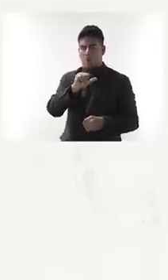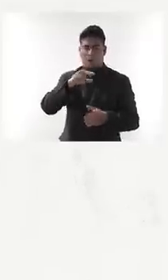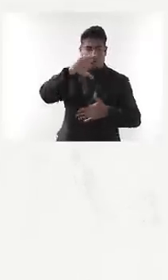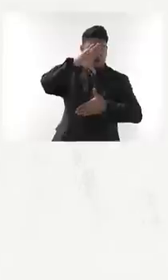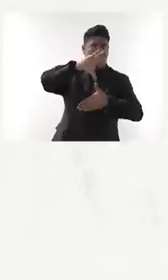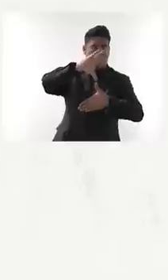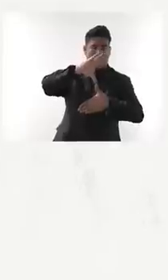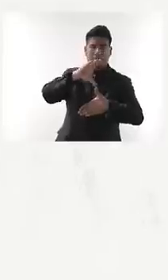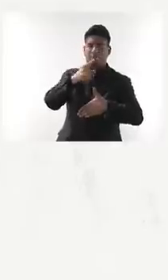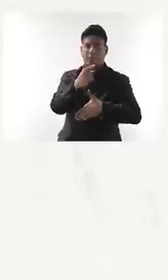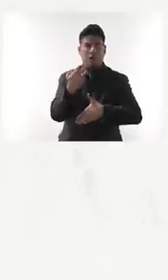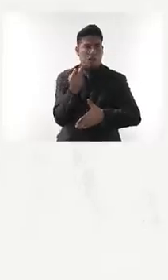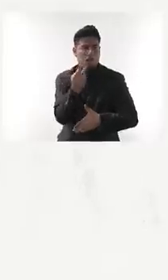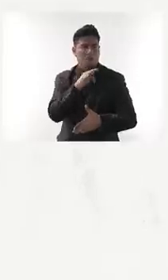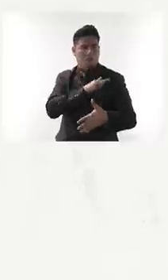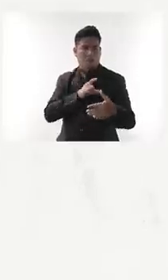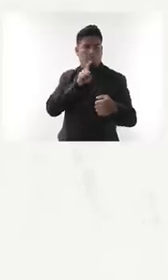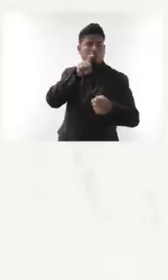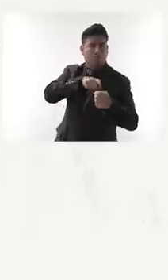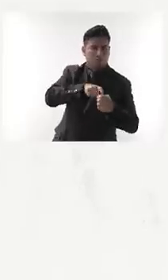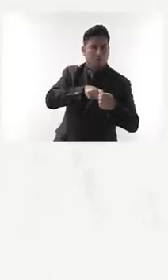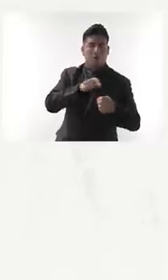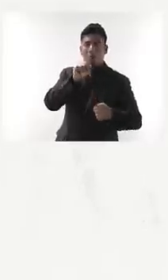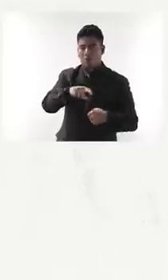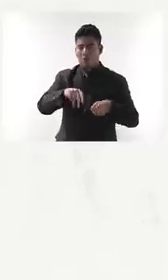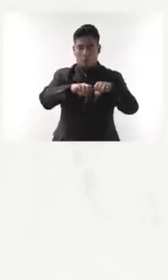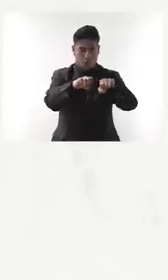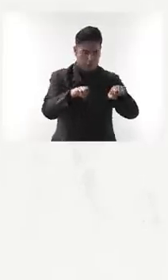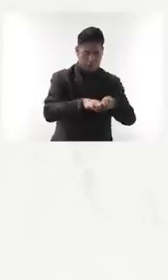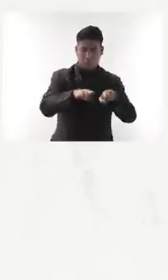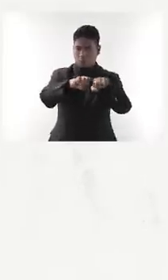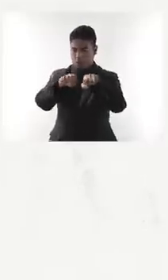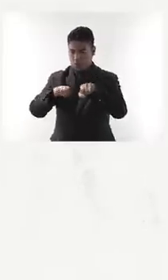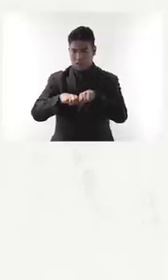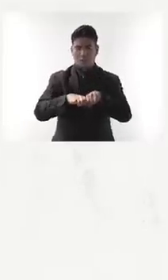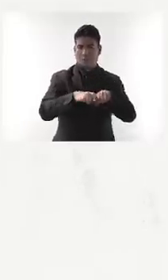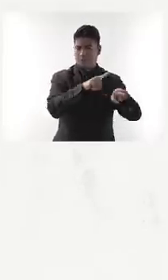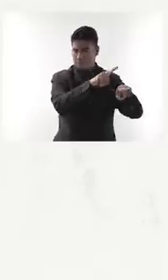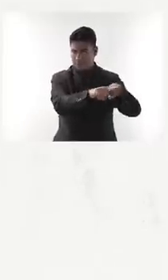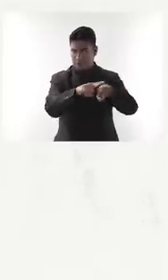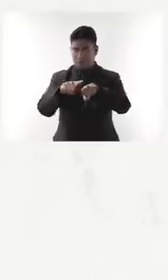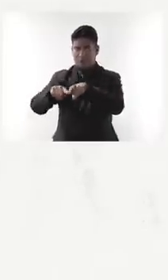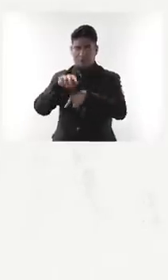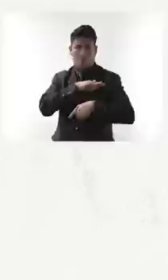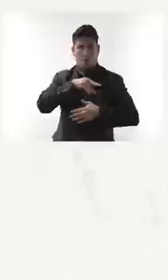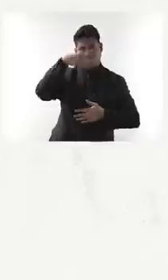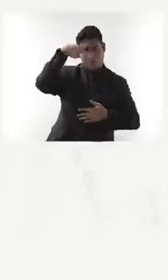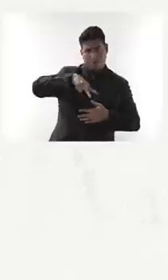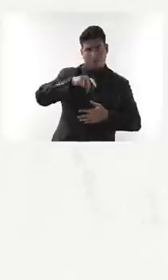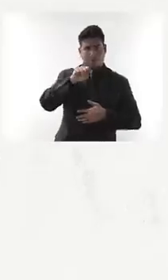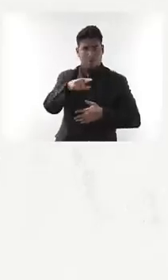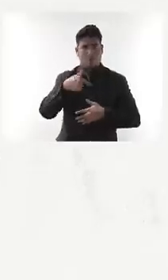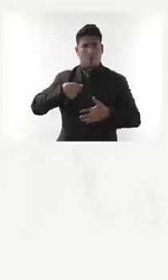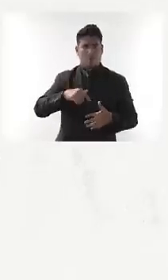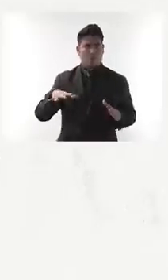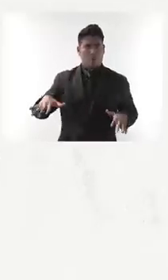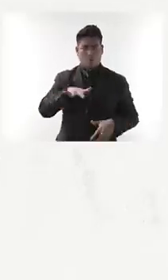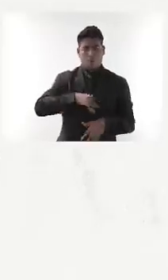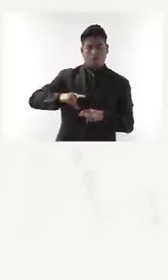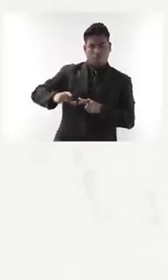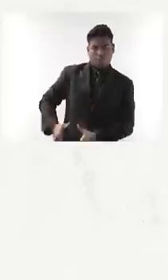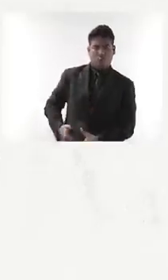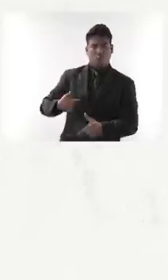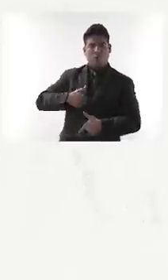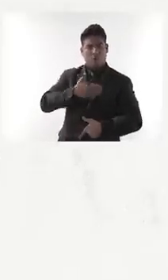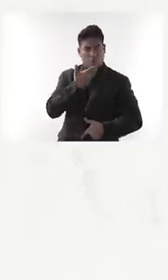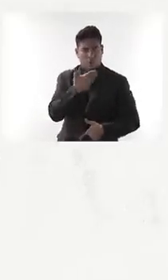nuestros clubes a una competencia con los campeones sudamericanos. Creo que eso es un antes y un